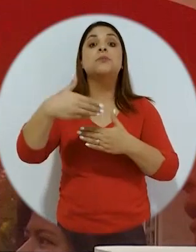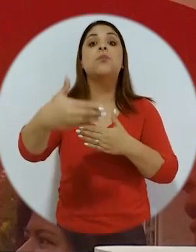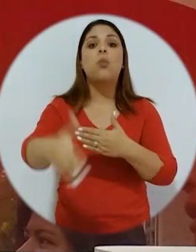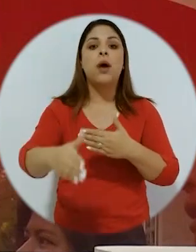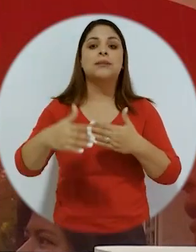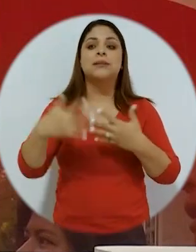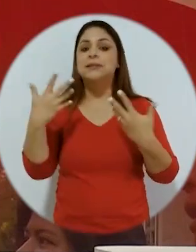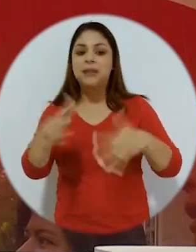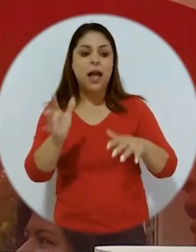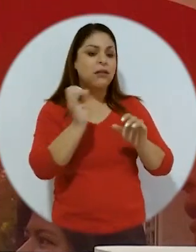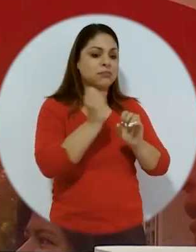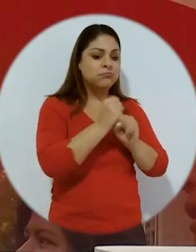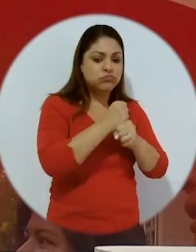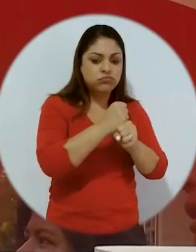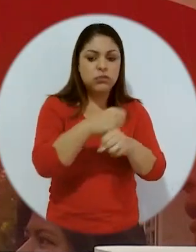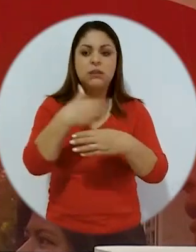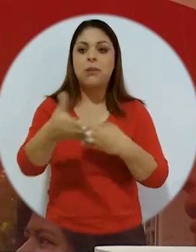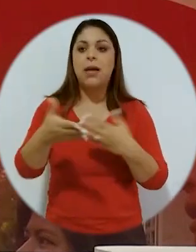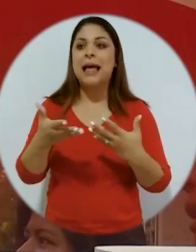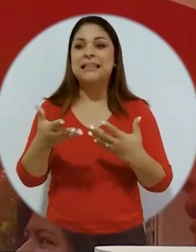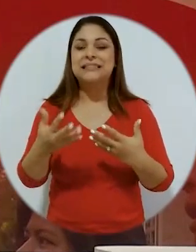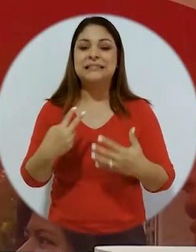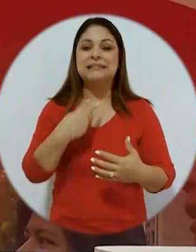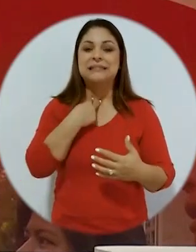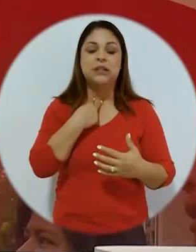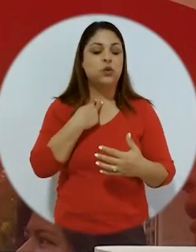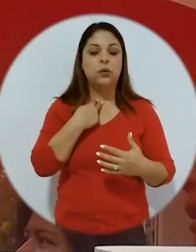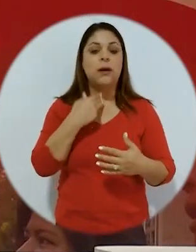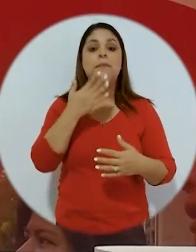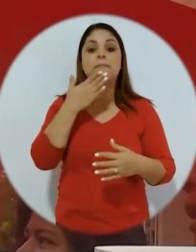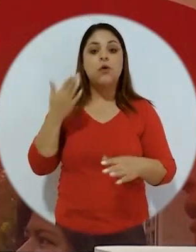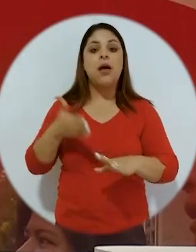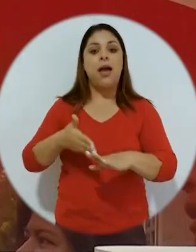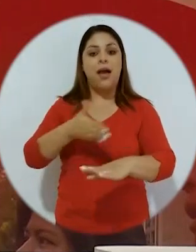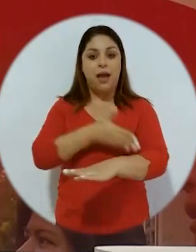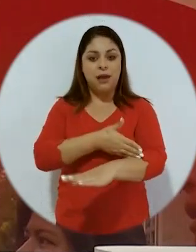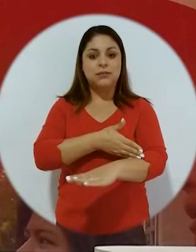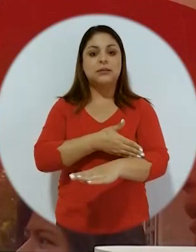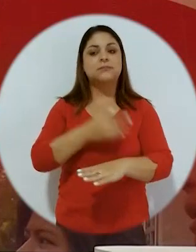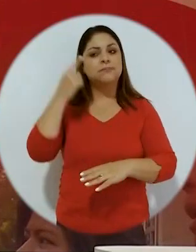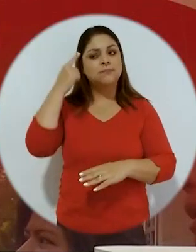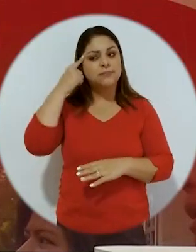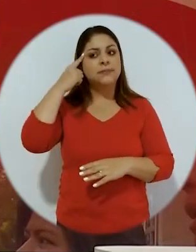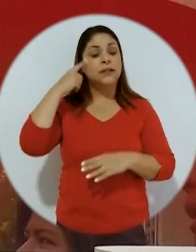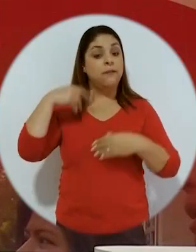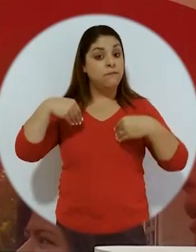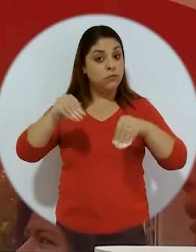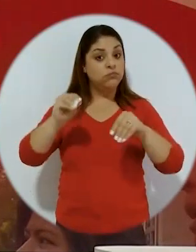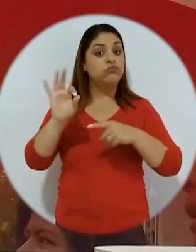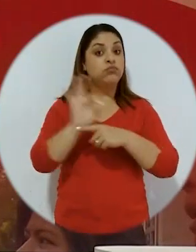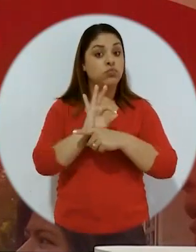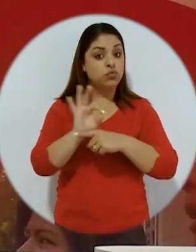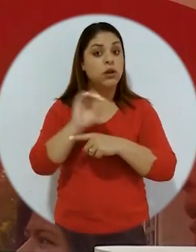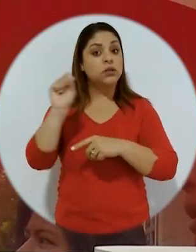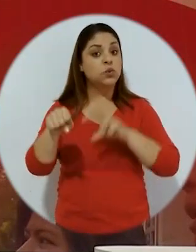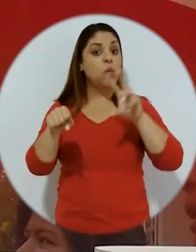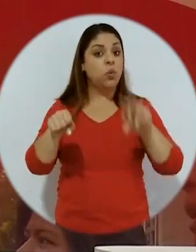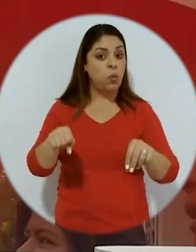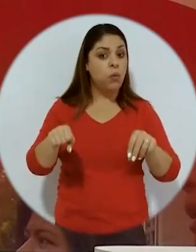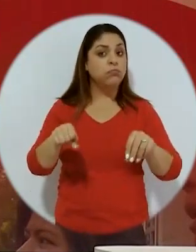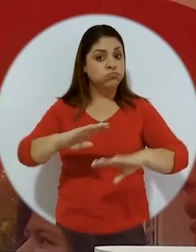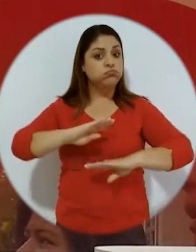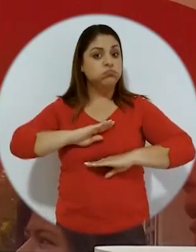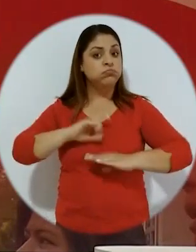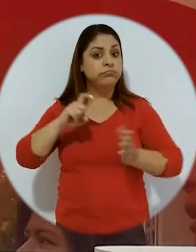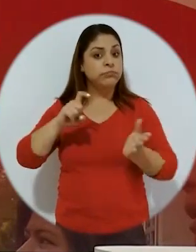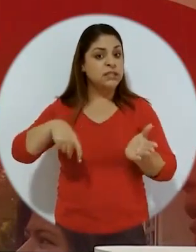viabilidad o no. Más bien, desde el punto de idea hay que contemplar si sirve o no para el mercado y la necesidad que va a llegar a